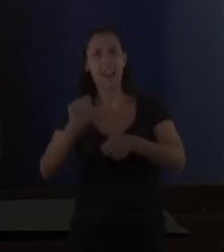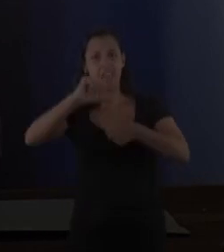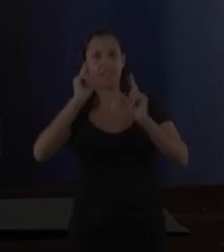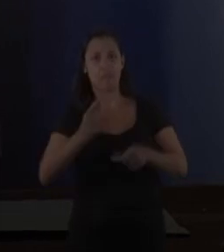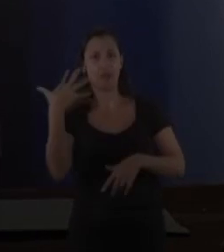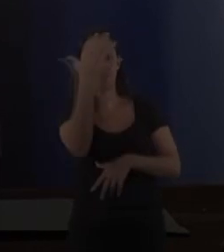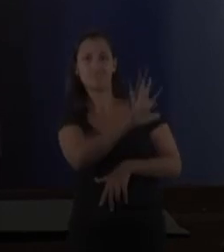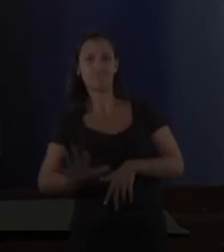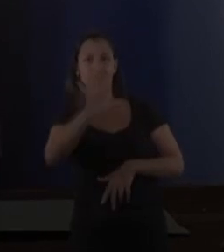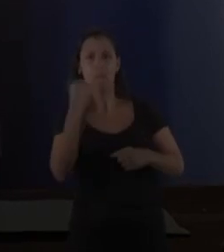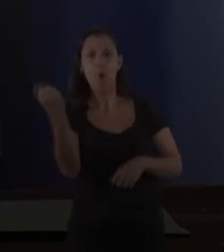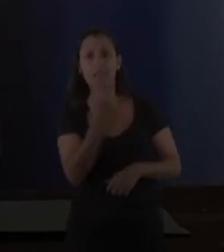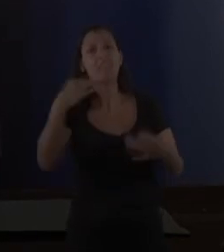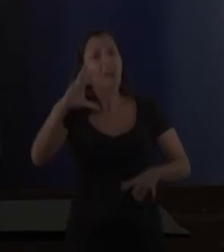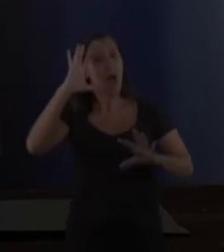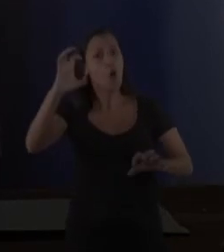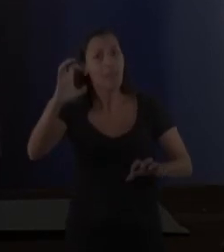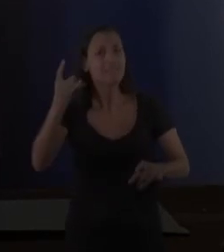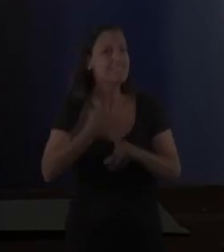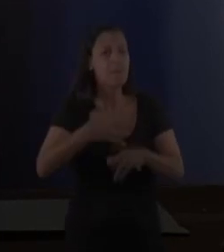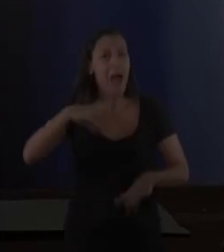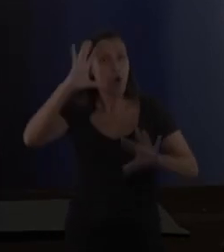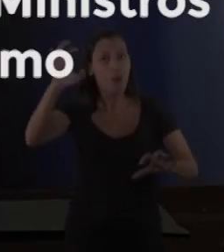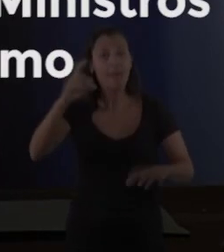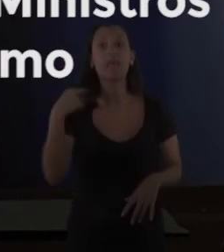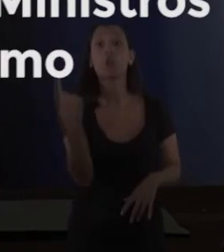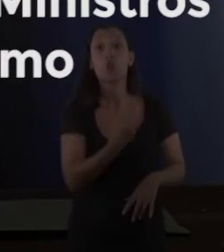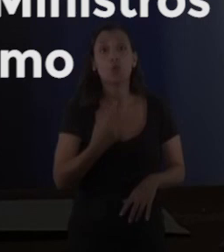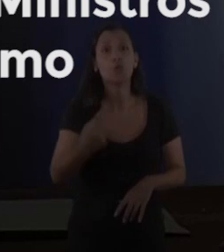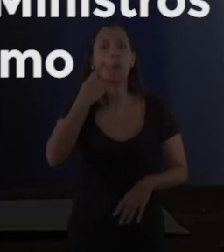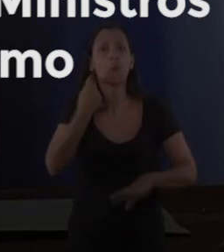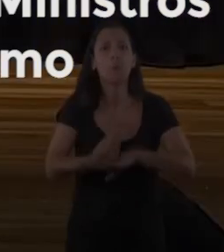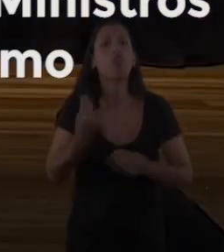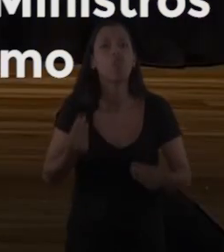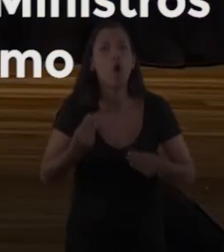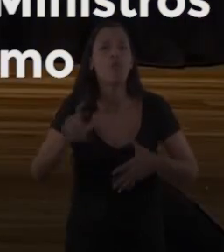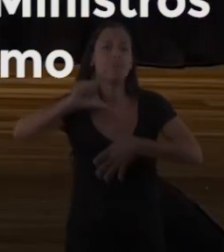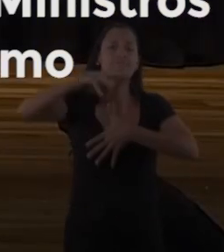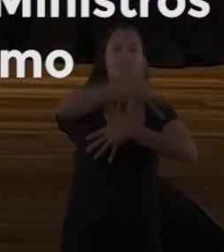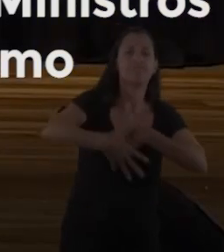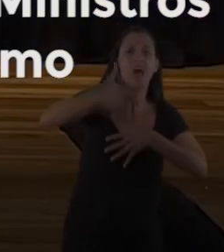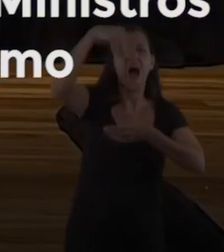Lo primero que siempre tenemos que acordar es que recordar es que nosotros vivimos en el continente más desigual del mundo.